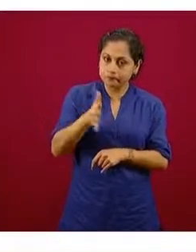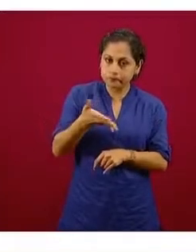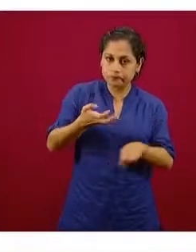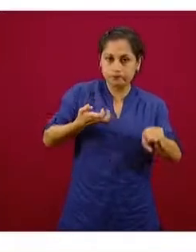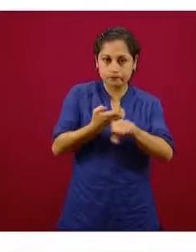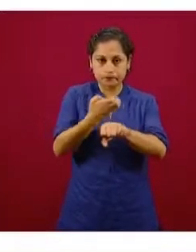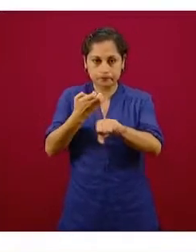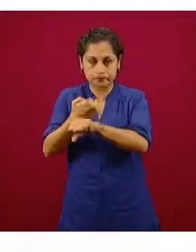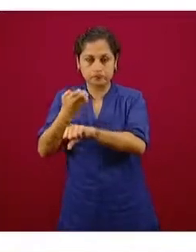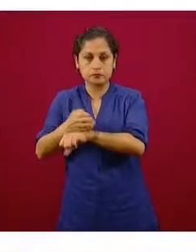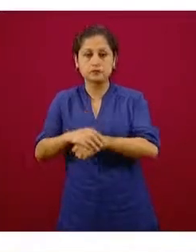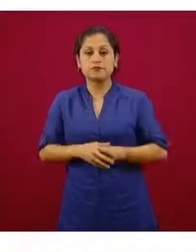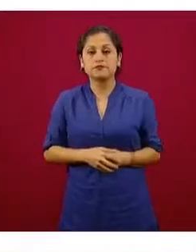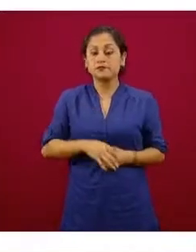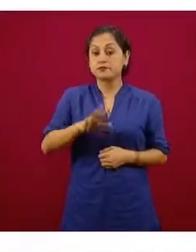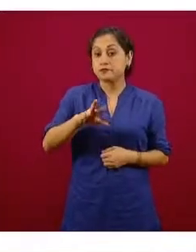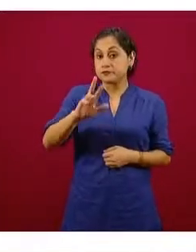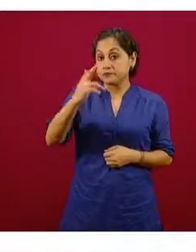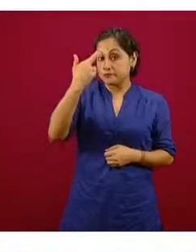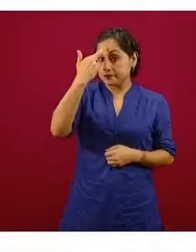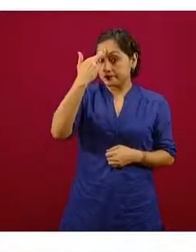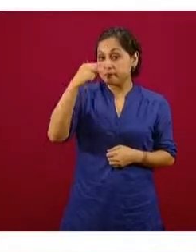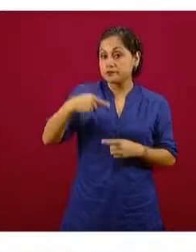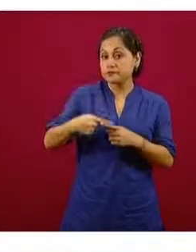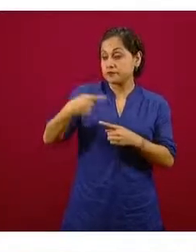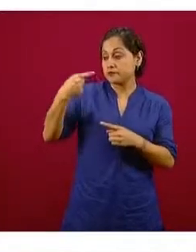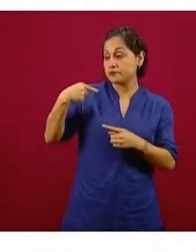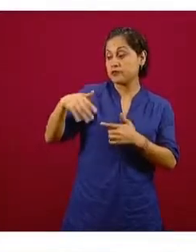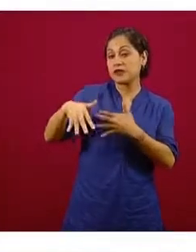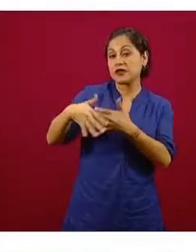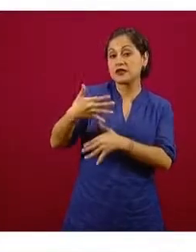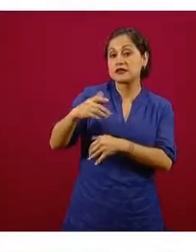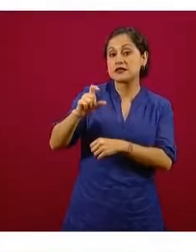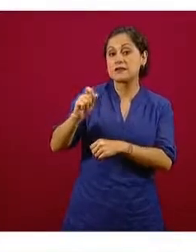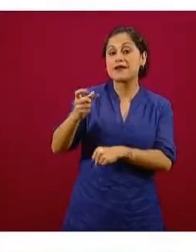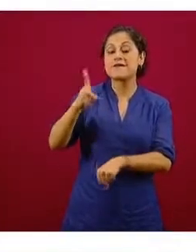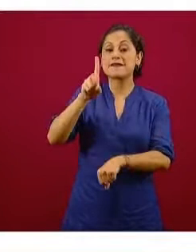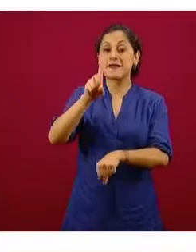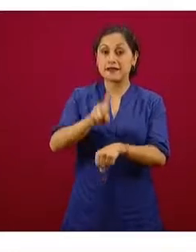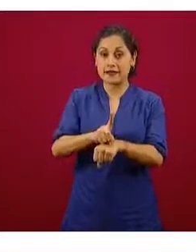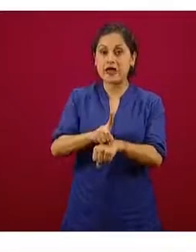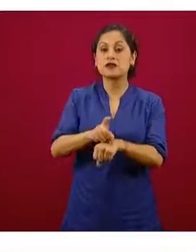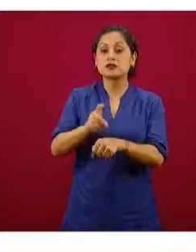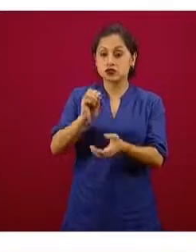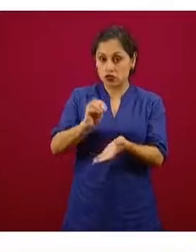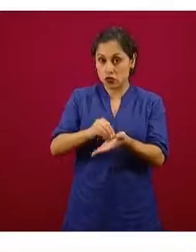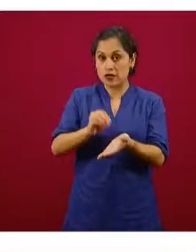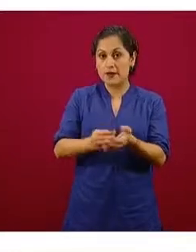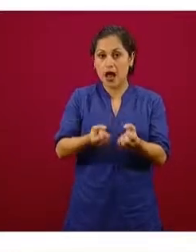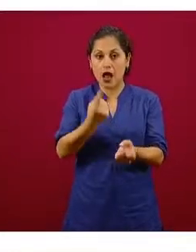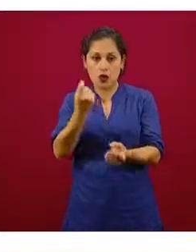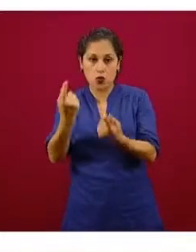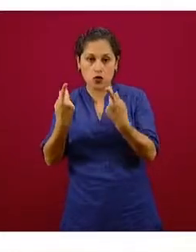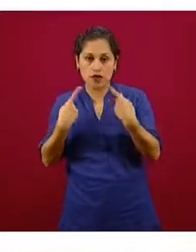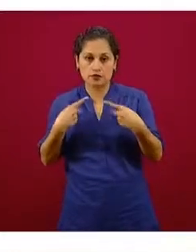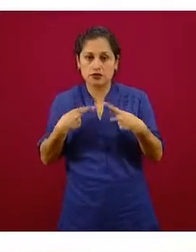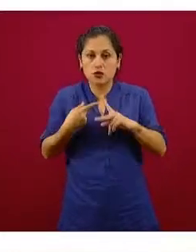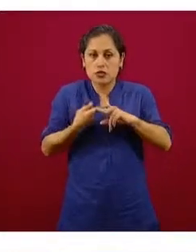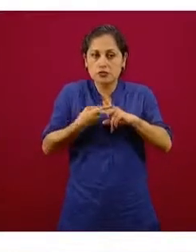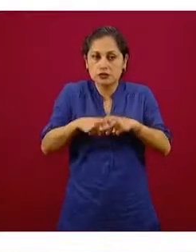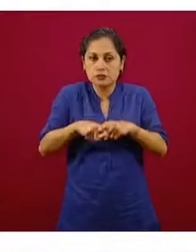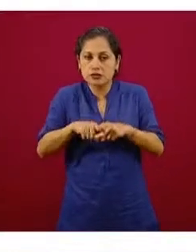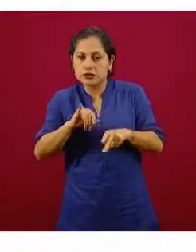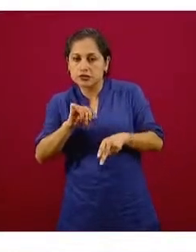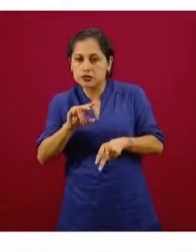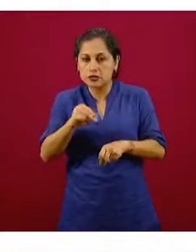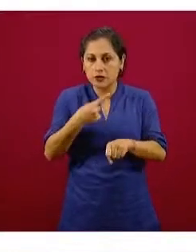que también en los últimos 15 o 20 días hay todavía alguna carga de casos sospechosos que tendrá que irse evidenciando. Cuando